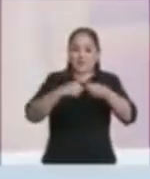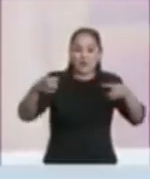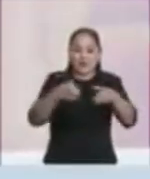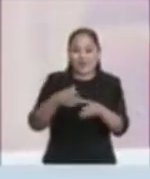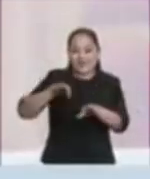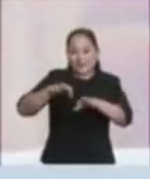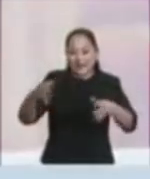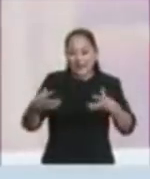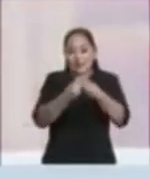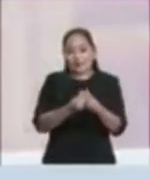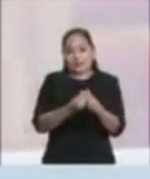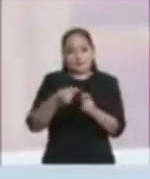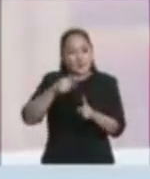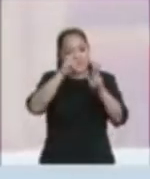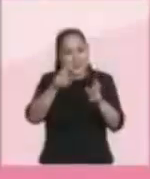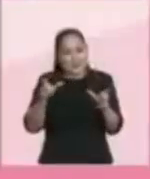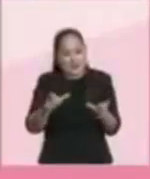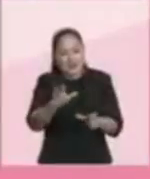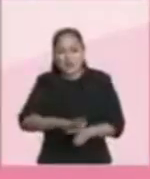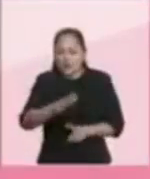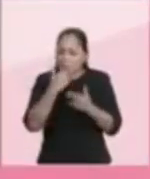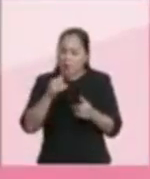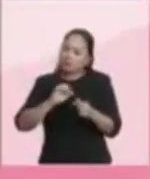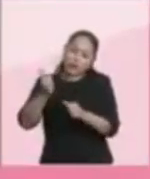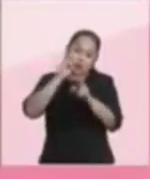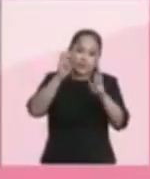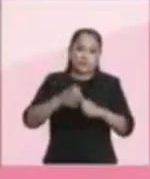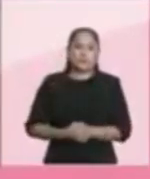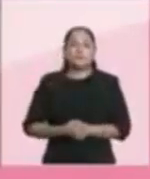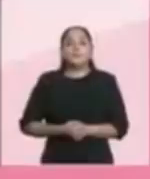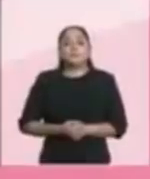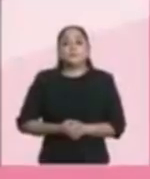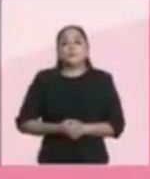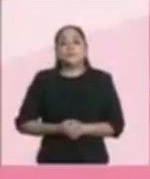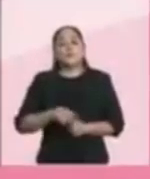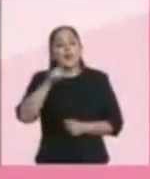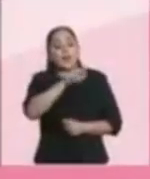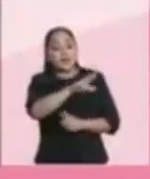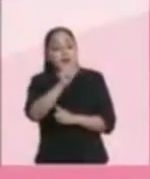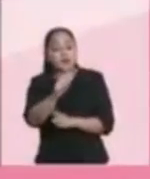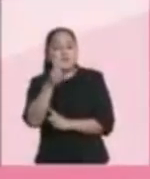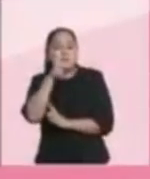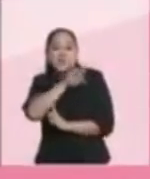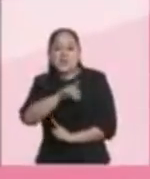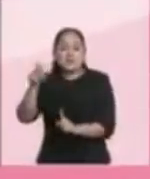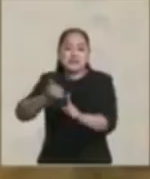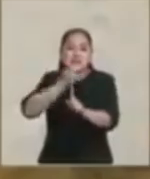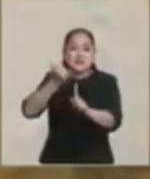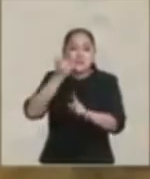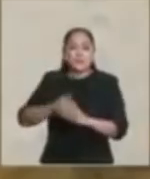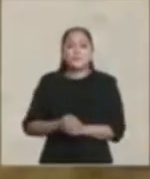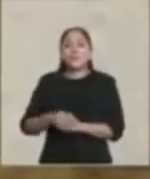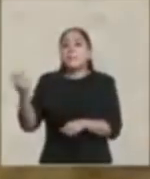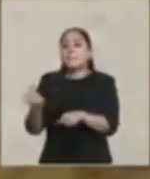parte que no tenía que ver con seguridad. Pero adelante. De hecho, es malo el diagnóstico que hace Ricardo. En sentido estricto, lo que pasó es